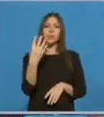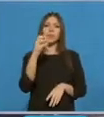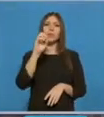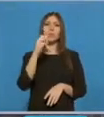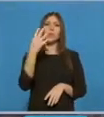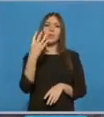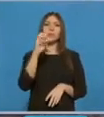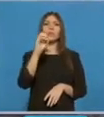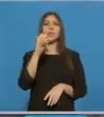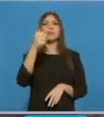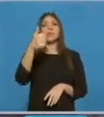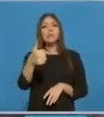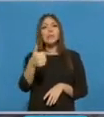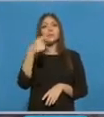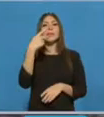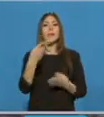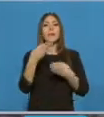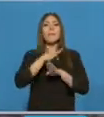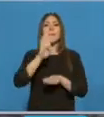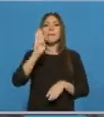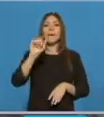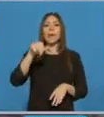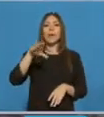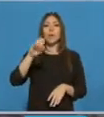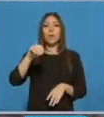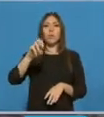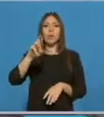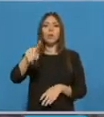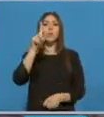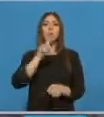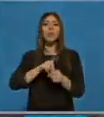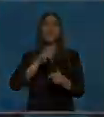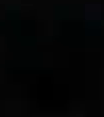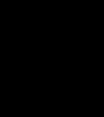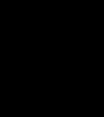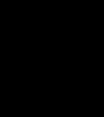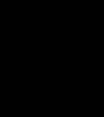0404040406 de Bancomer para poder hacer donativos en efectivo. Claro. Excelente.